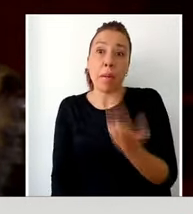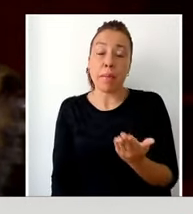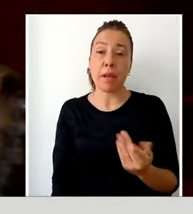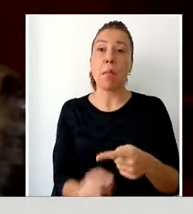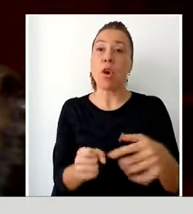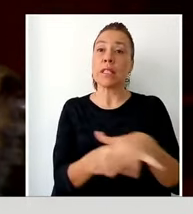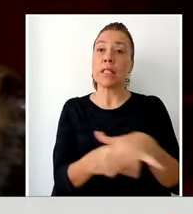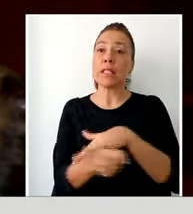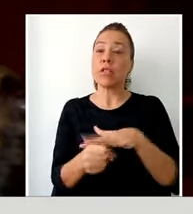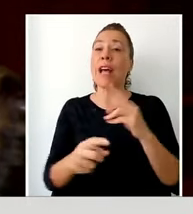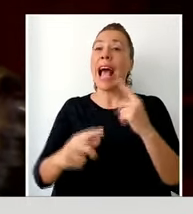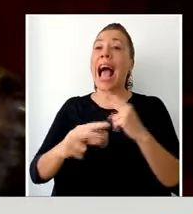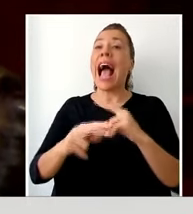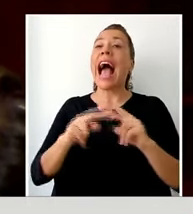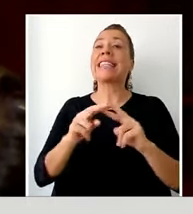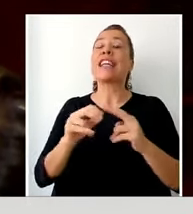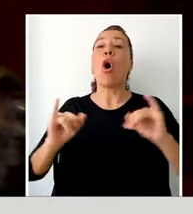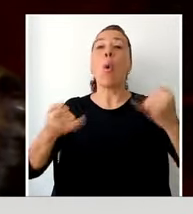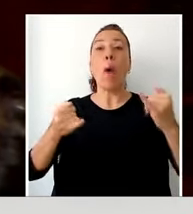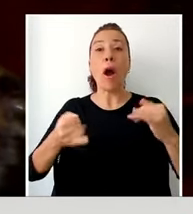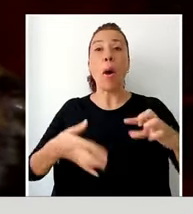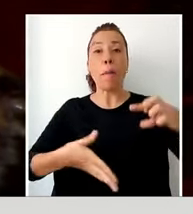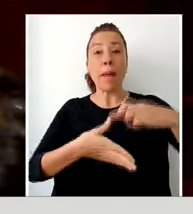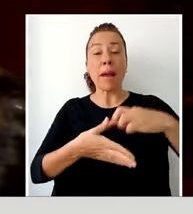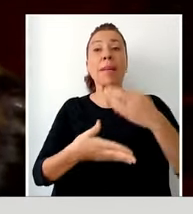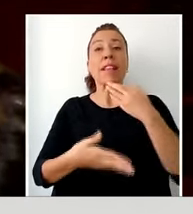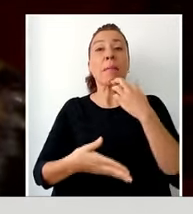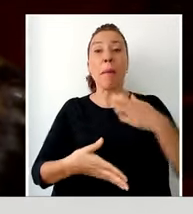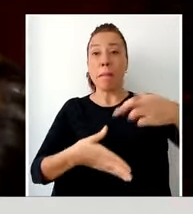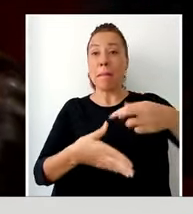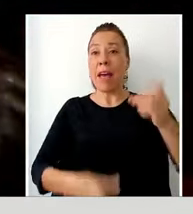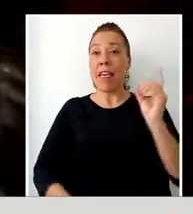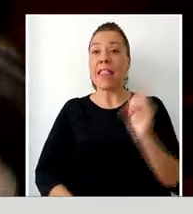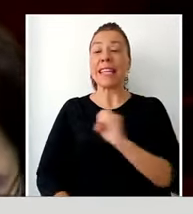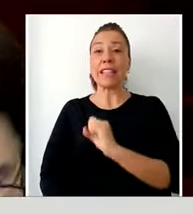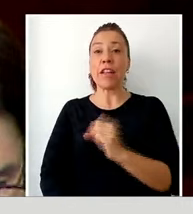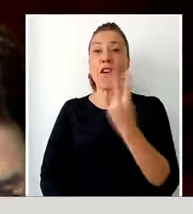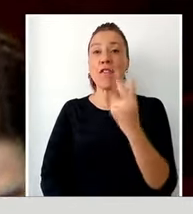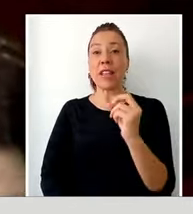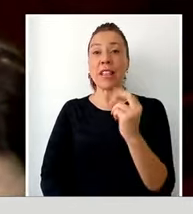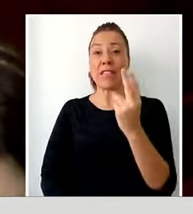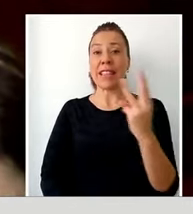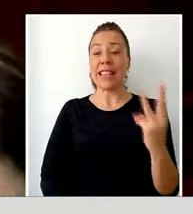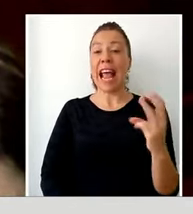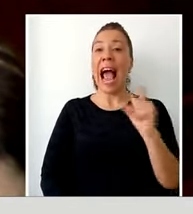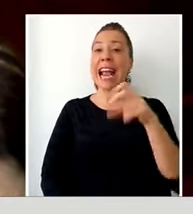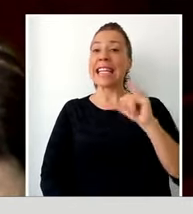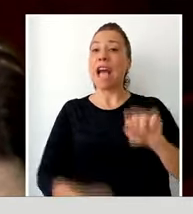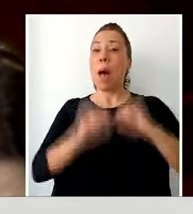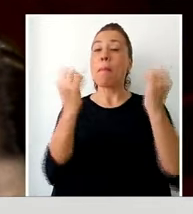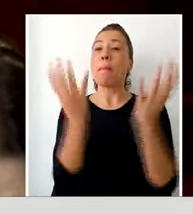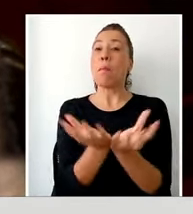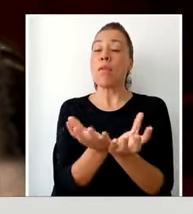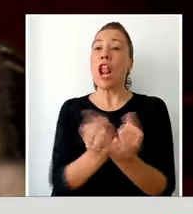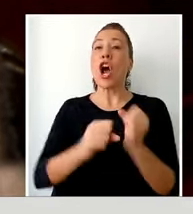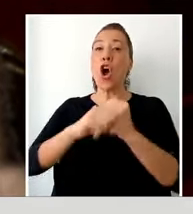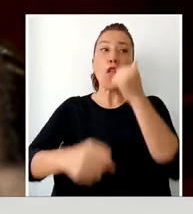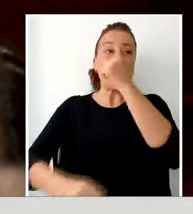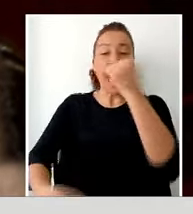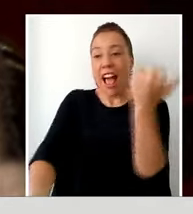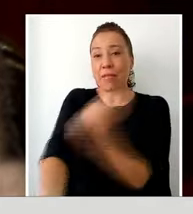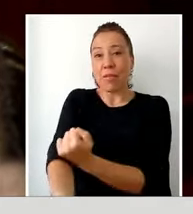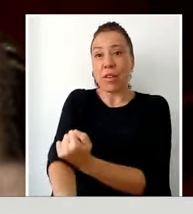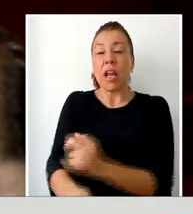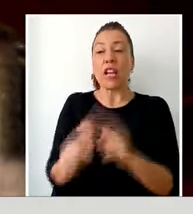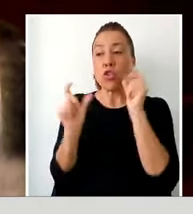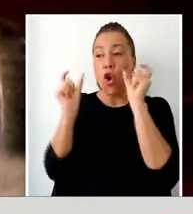realización de los Juegos Panamericanos y para Panamericanos Santiago 2023 la agencia mundial antidopaje realizó una auditoría a Chile